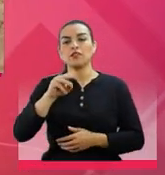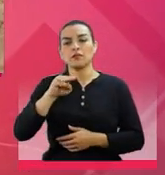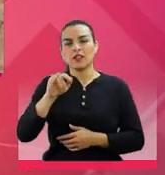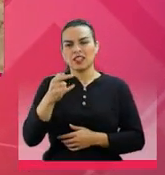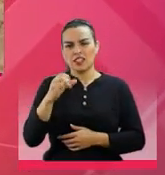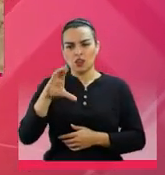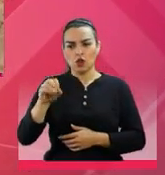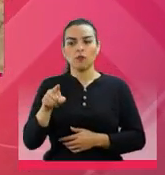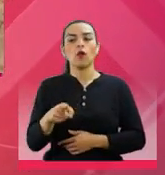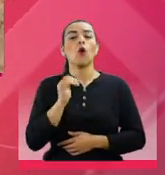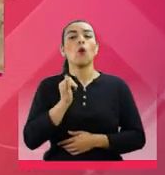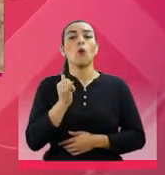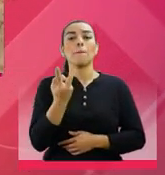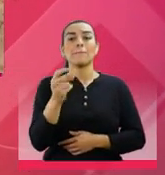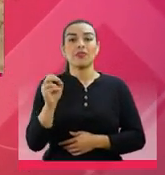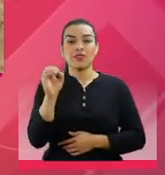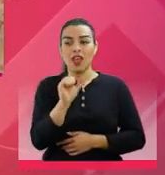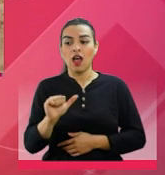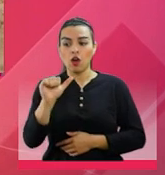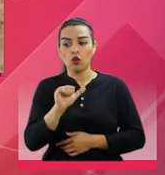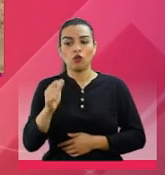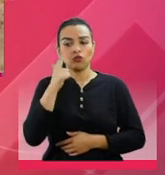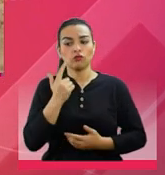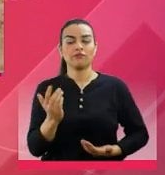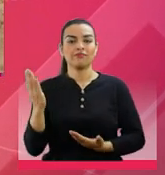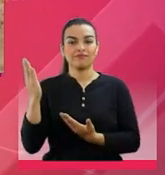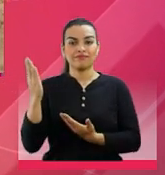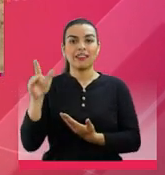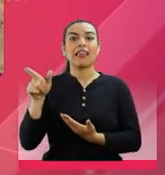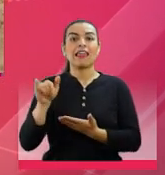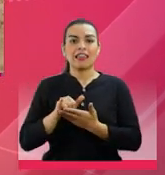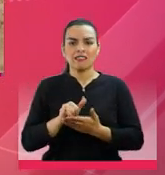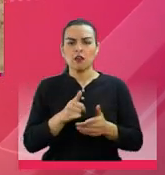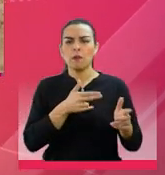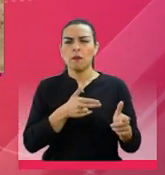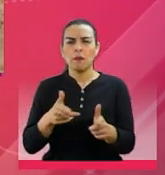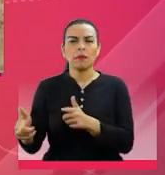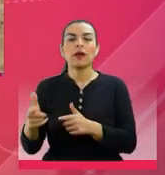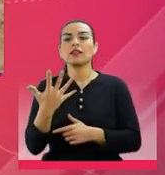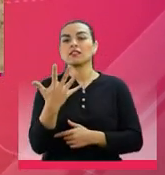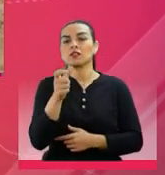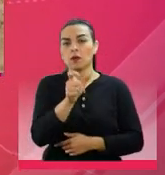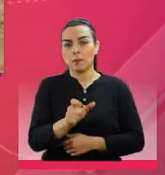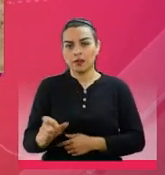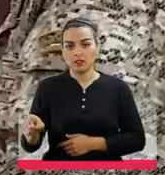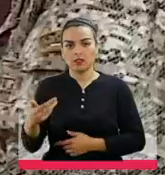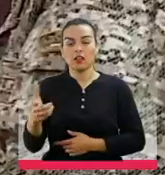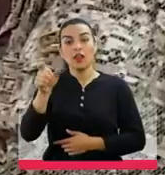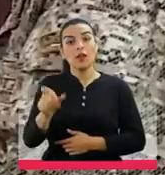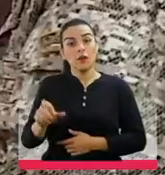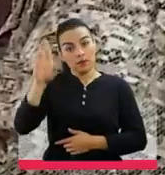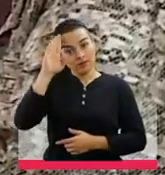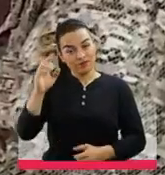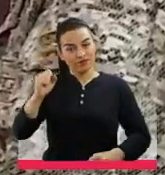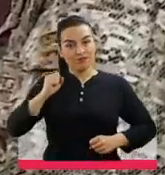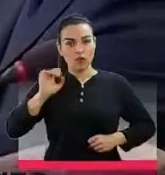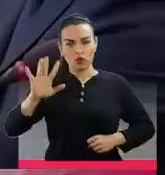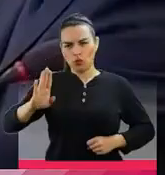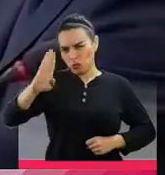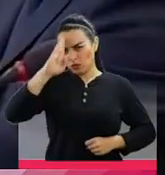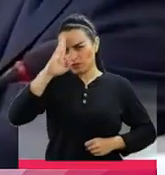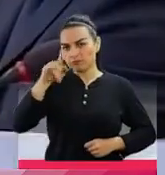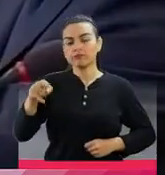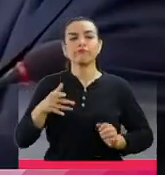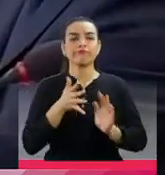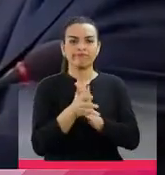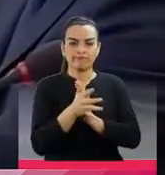El Caracol, ubicado en Arauca, fueron asesinados 5 personas. El general de la policía, Ateortúa, confirmó que las víctimas fueron raptadas